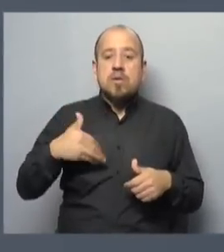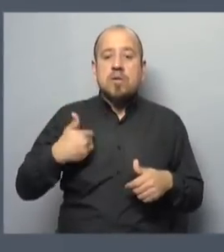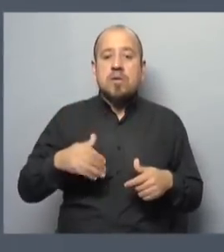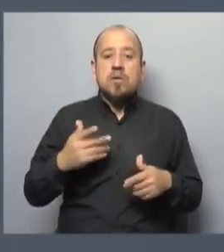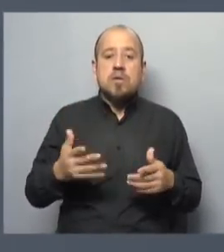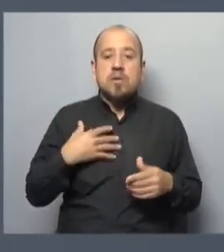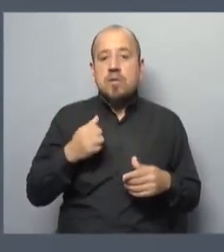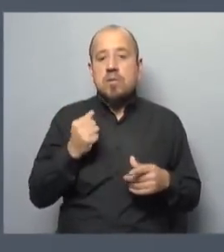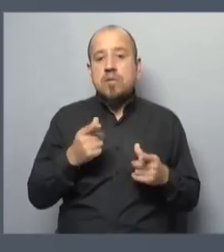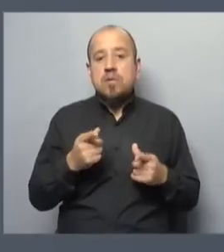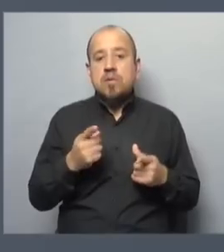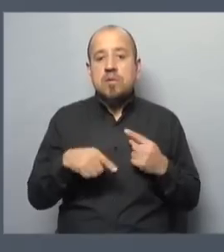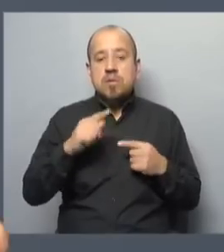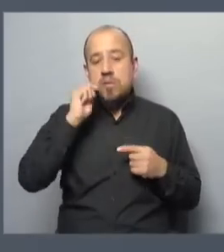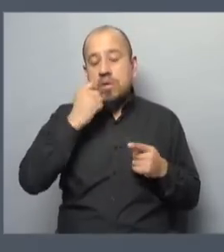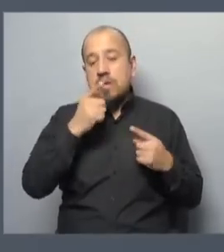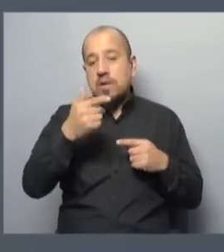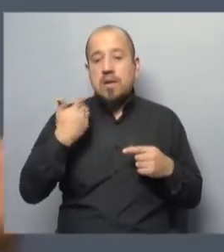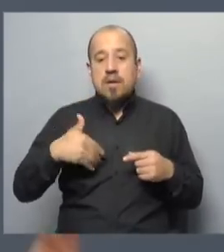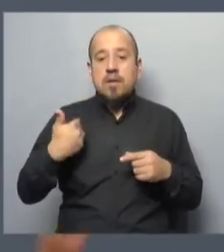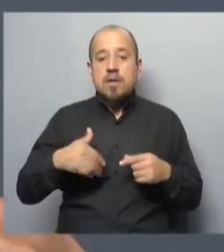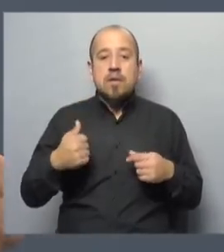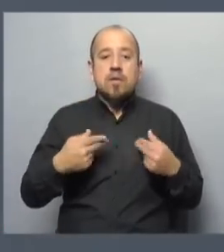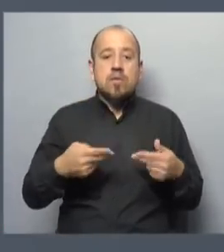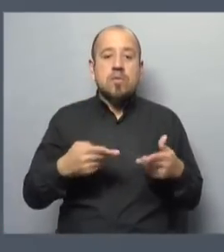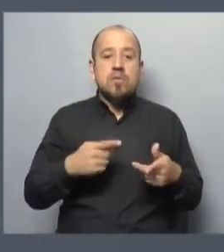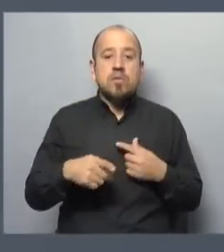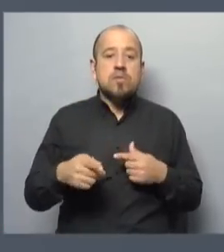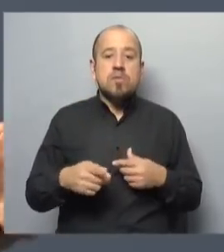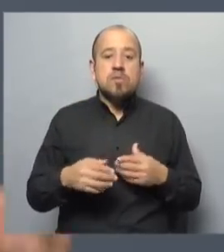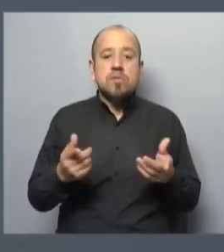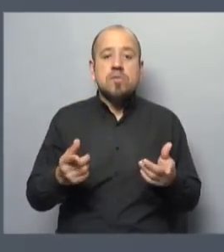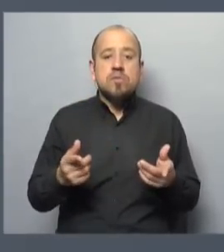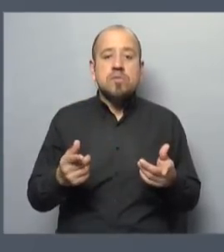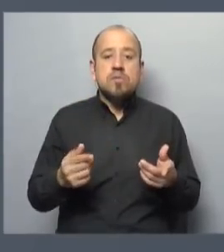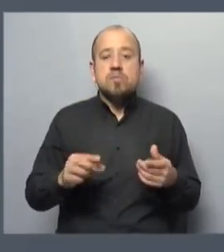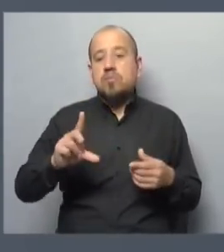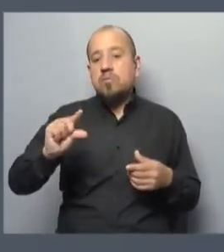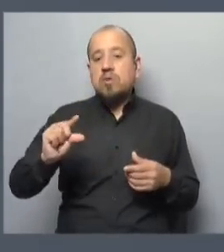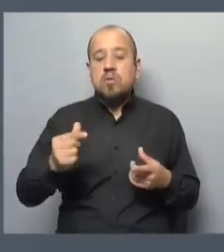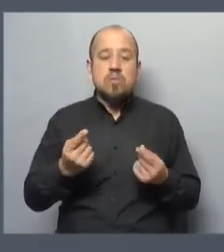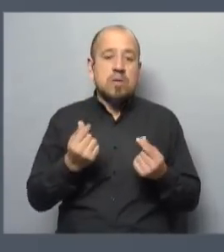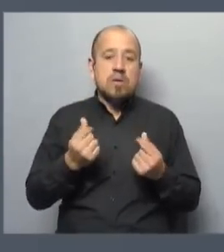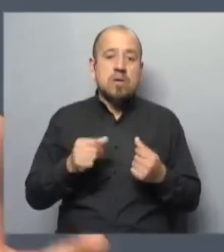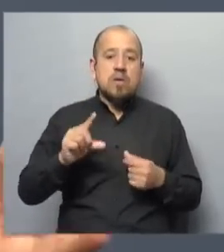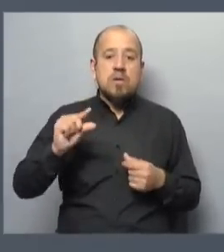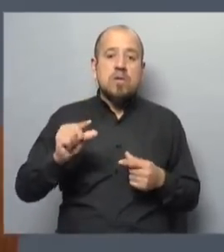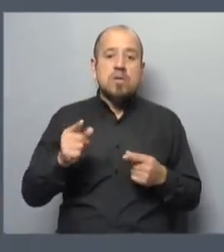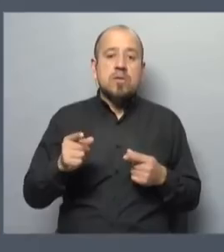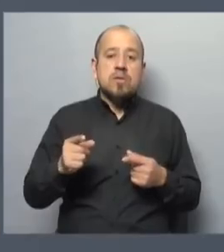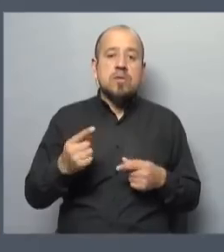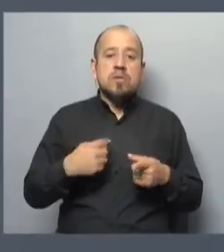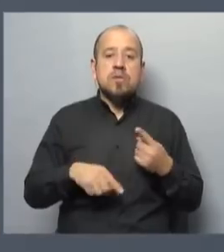más pasión y me encanta se nos llevan los colores por por menos dinero de lo que lo que debería